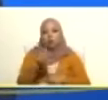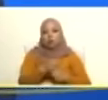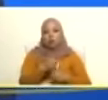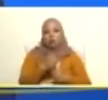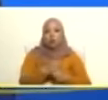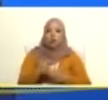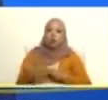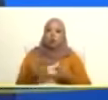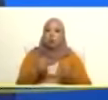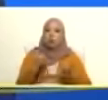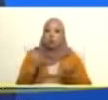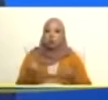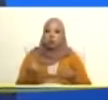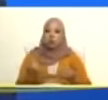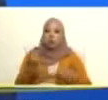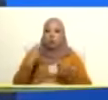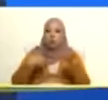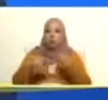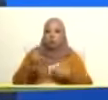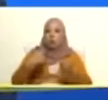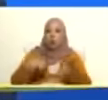con abasto, supermercado,